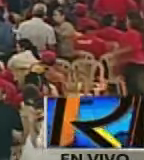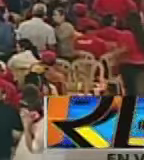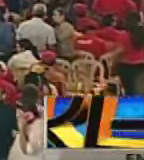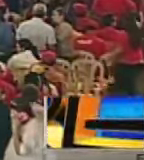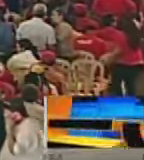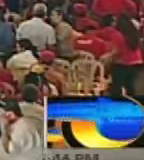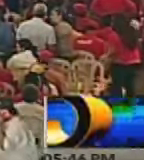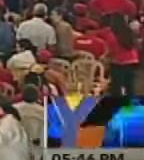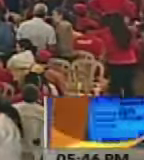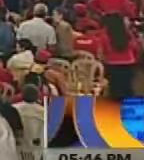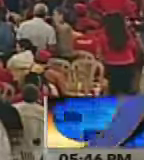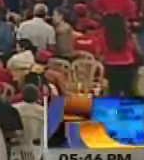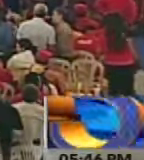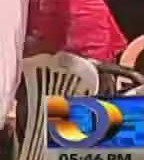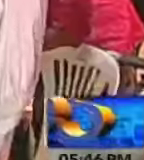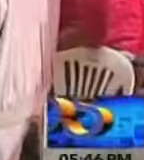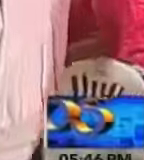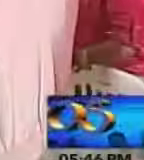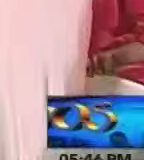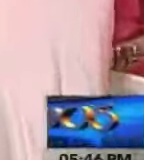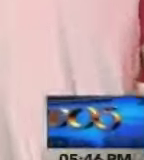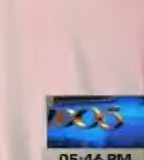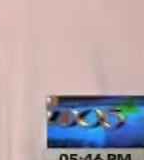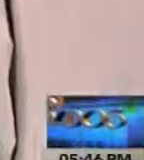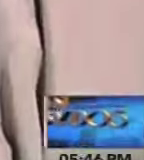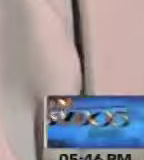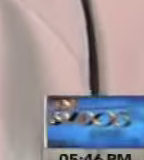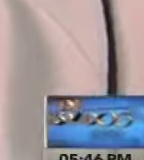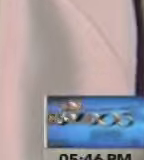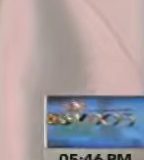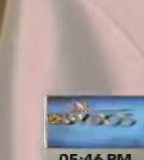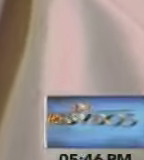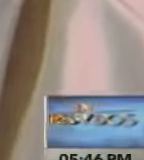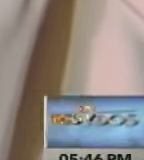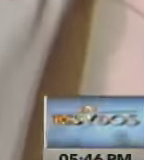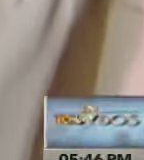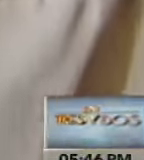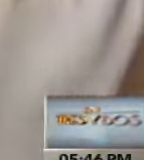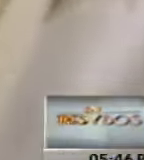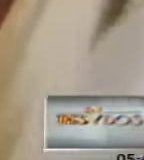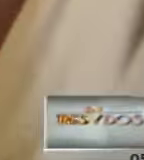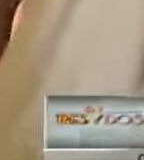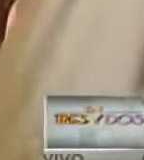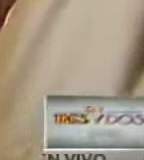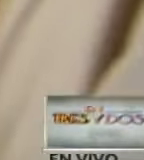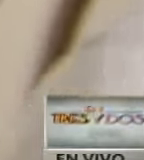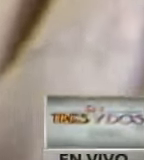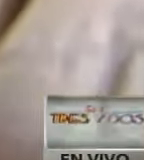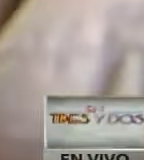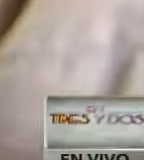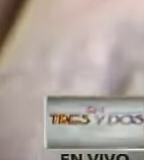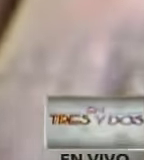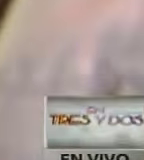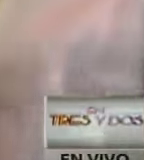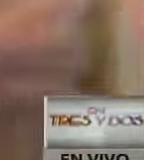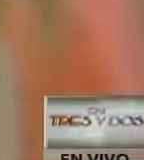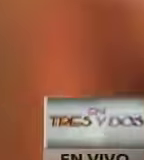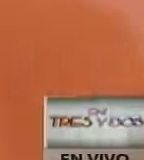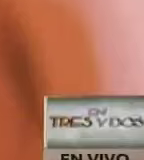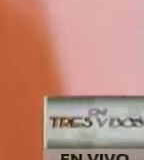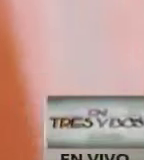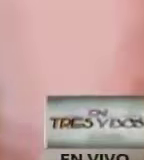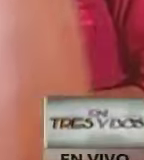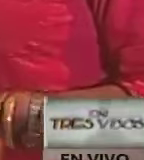con nuestro producto, tratar que es nuestra meta, exportarlo para ayudar a nuestro proceso revolucionario, a nuestro presidente Nicolás Maduro Moro, que él